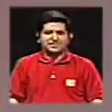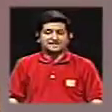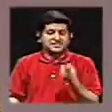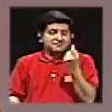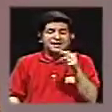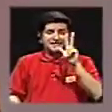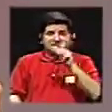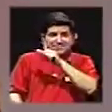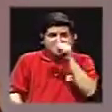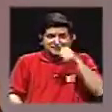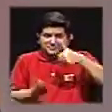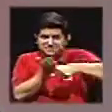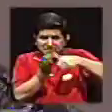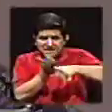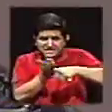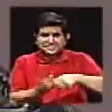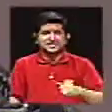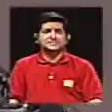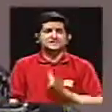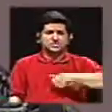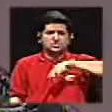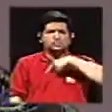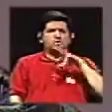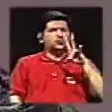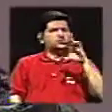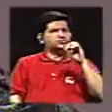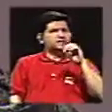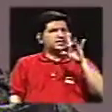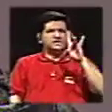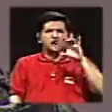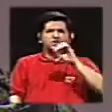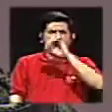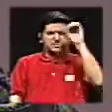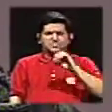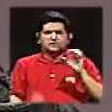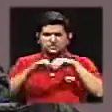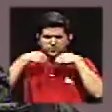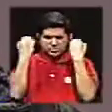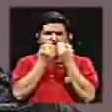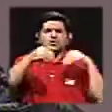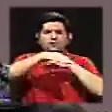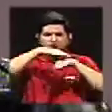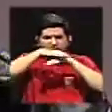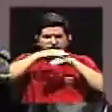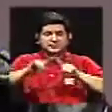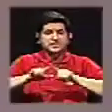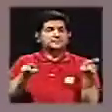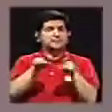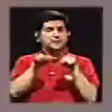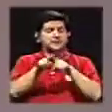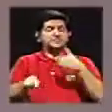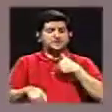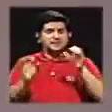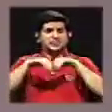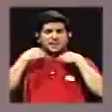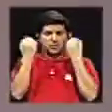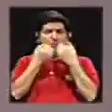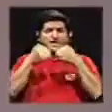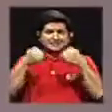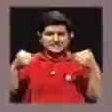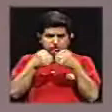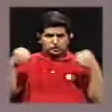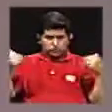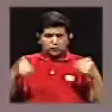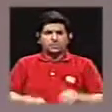3 meses para las elecciones, debemos estar en un 70-80% de la organización básica, pero también tenemos una organización sectorial y